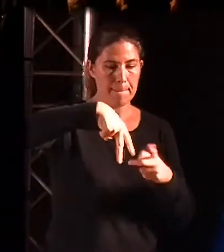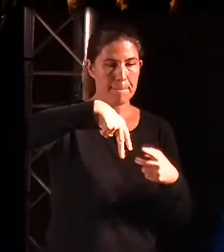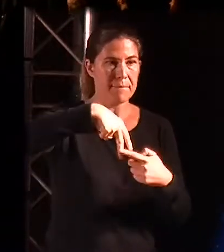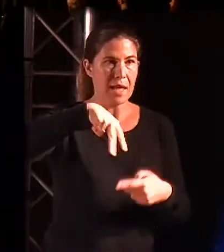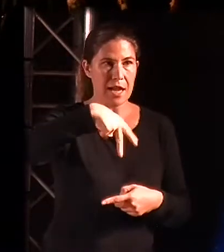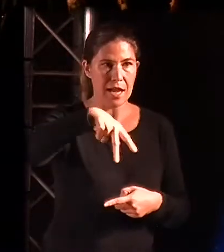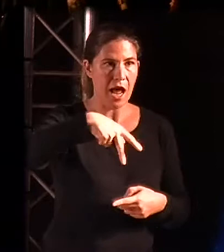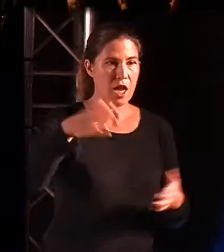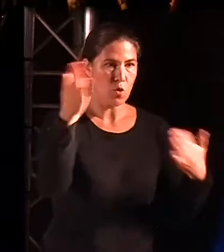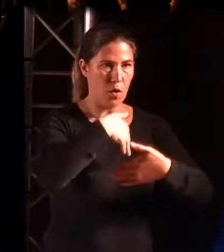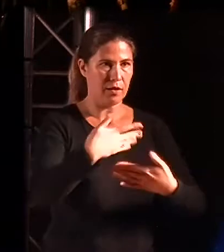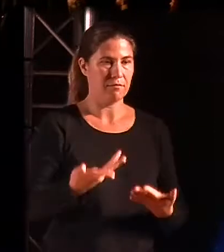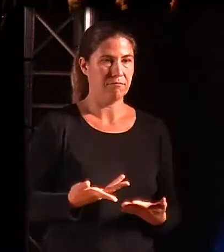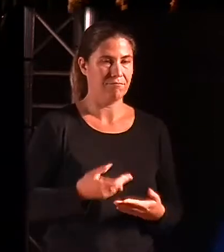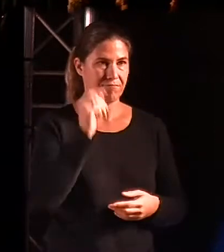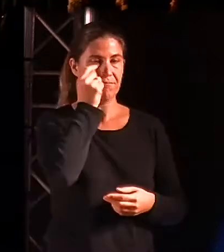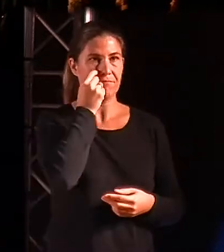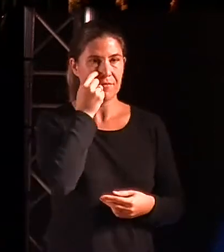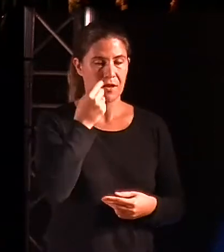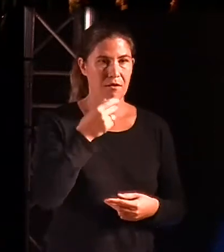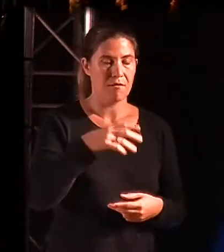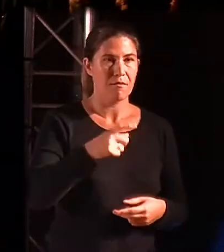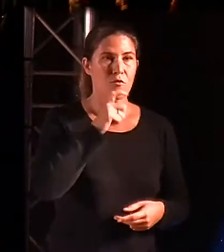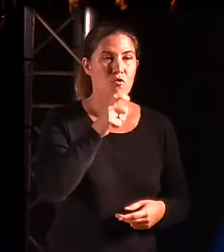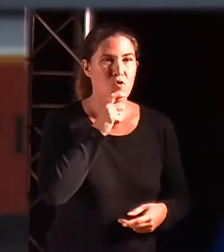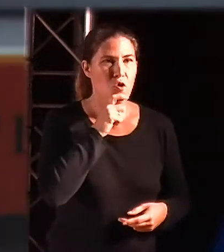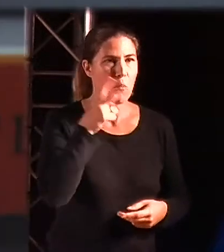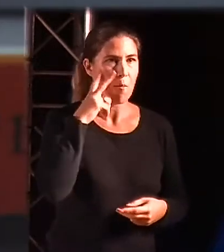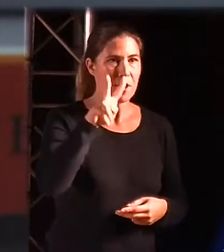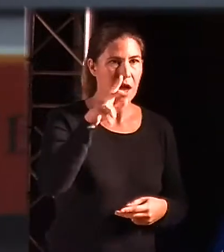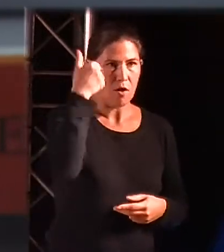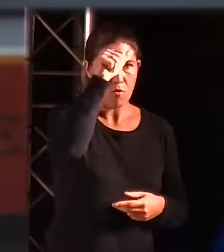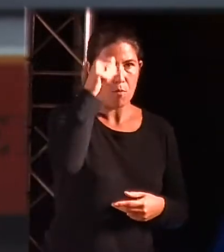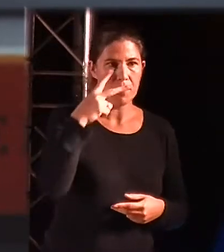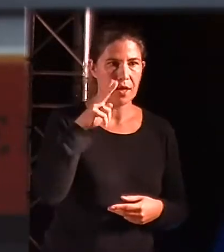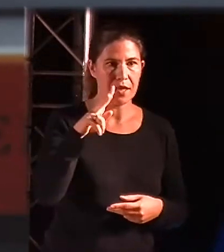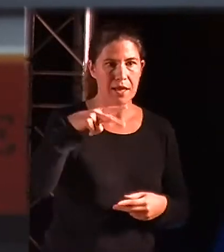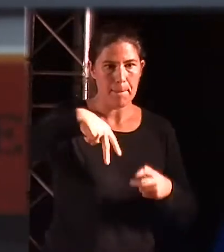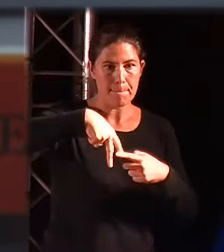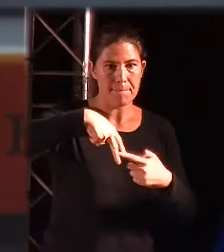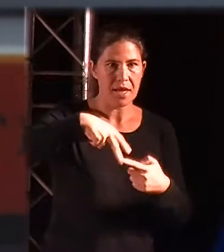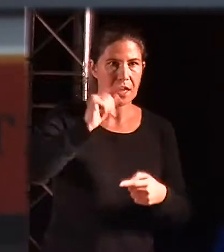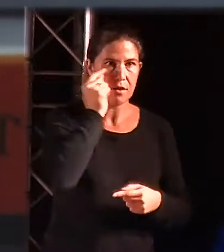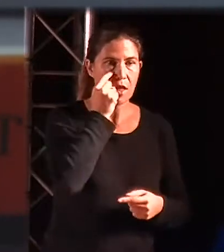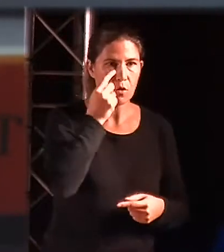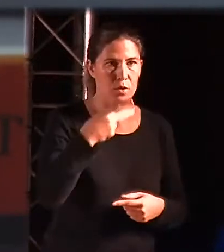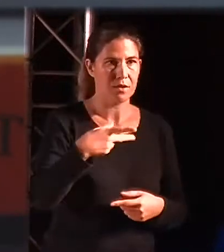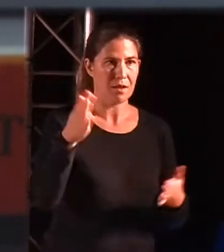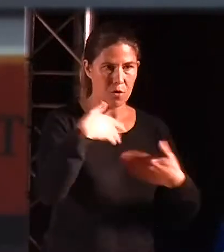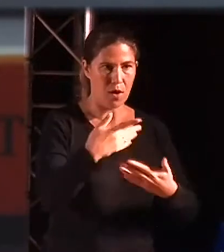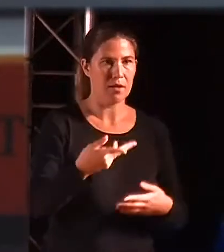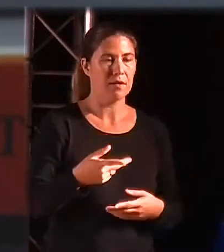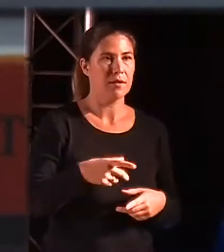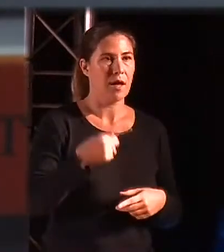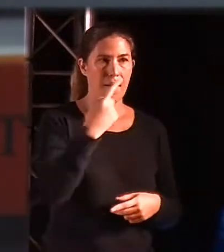piernas. ¿Cómo puedes mirar a una persona y no darte cuenta de que no tiene piernas? Bueno, el ojo humano no es una cámara